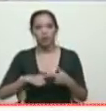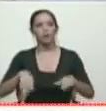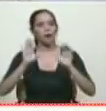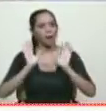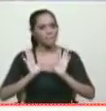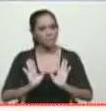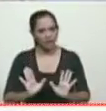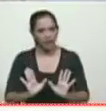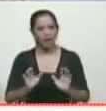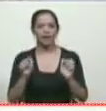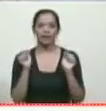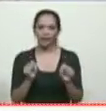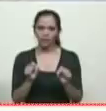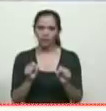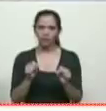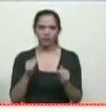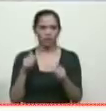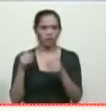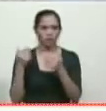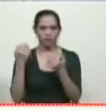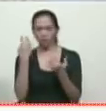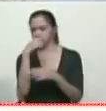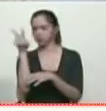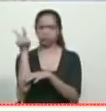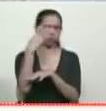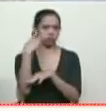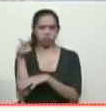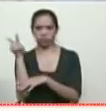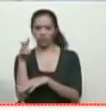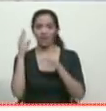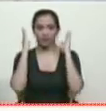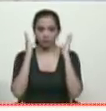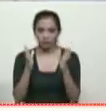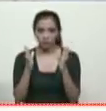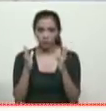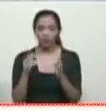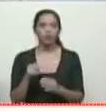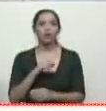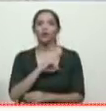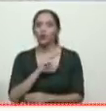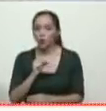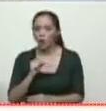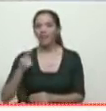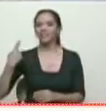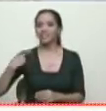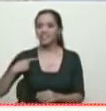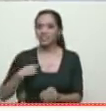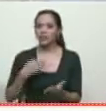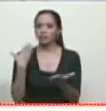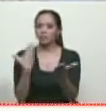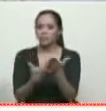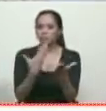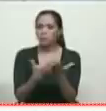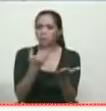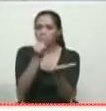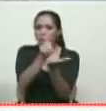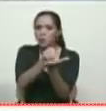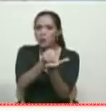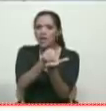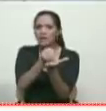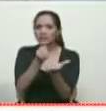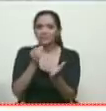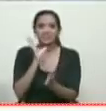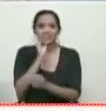distrayendo la atención, porque realmente no he conseguido evidencias, no se han